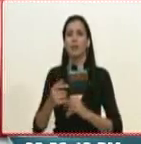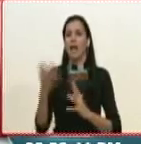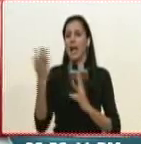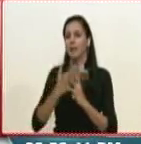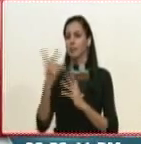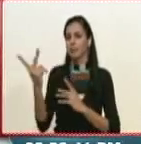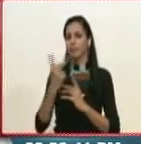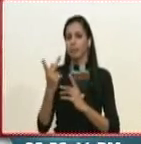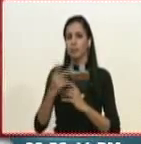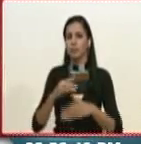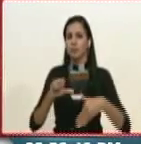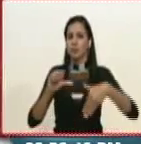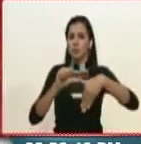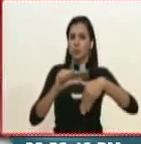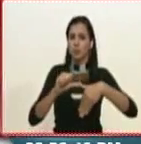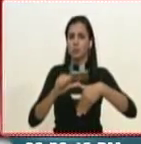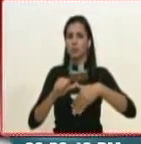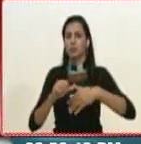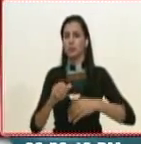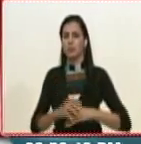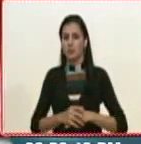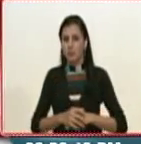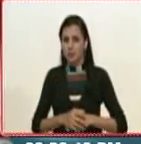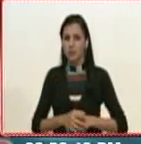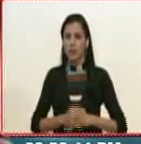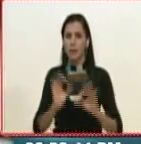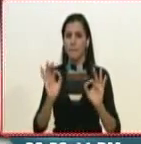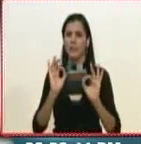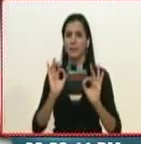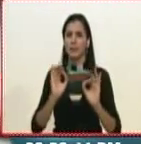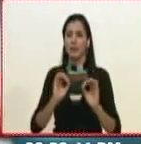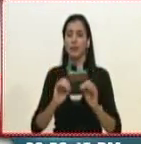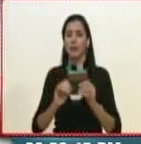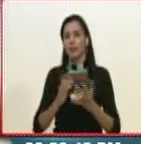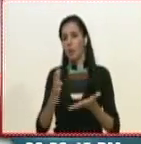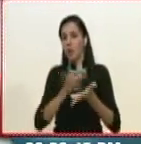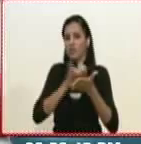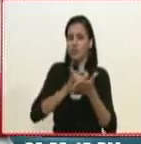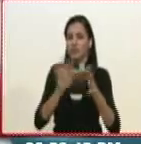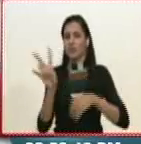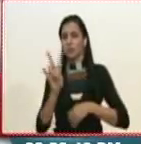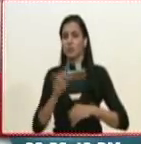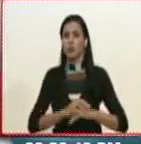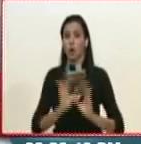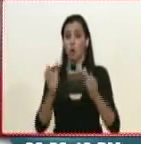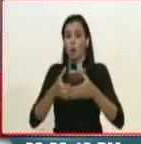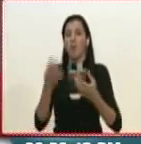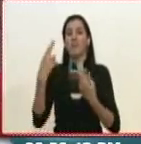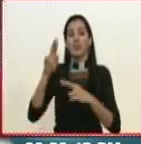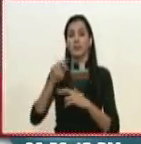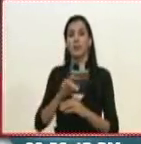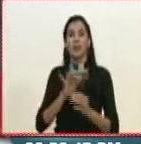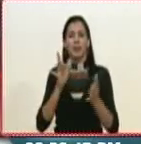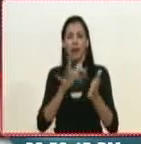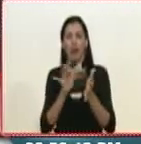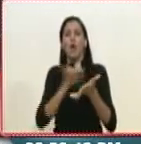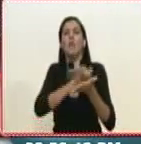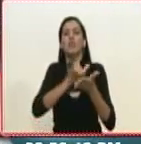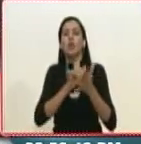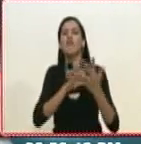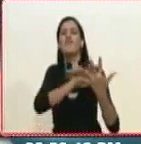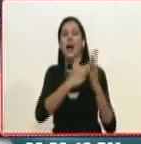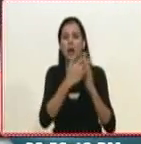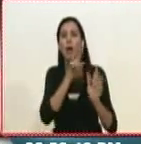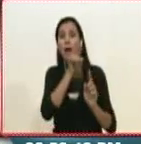entre el sur del Bronx específicamente y Venezuela. La agrupación Rebelde Díaz procede del Bronx de Nueva York y